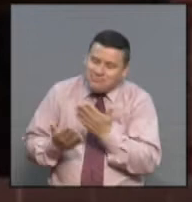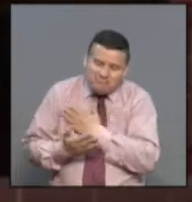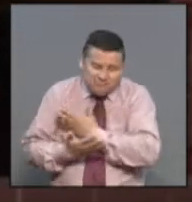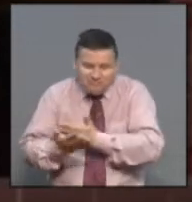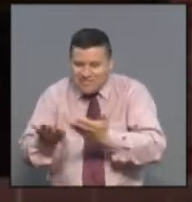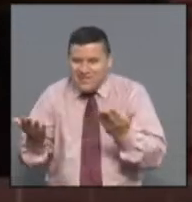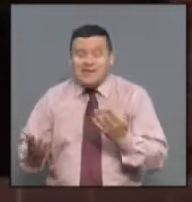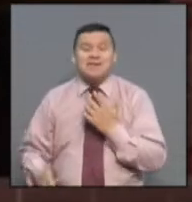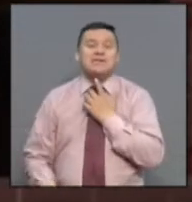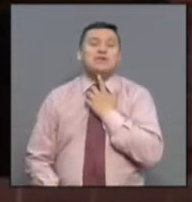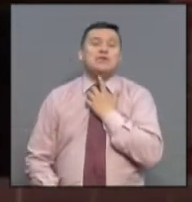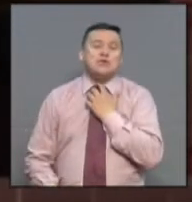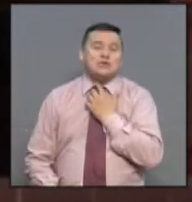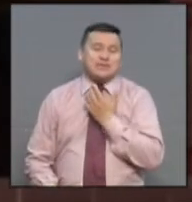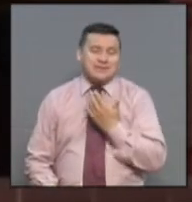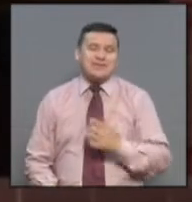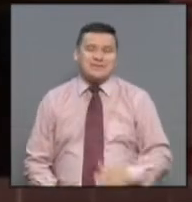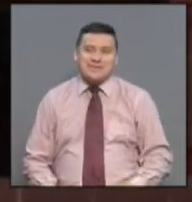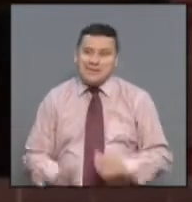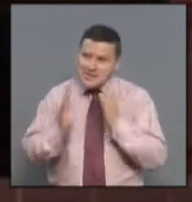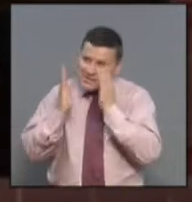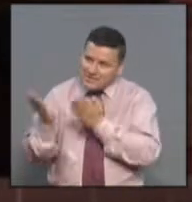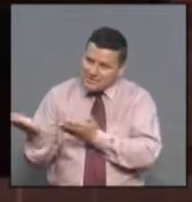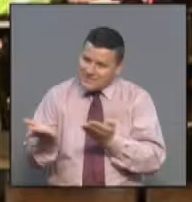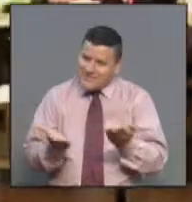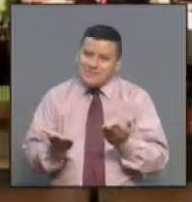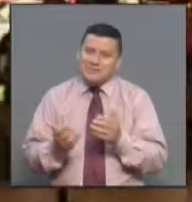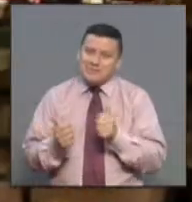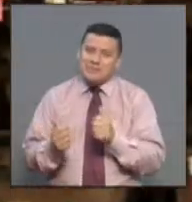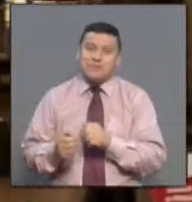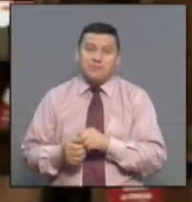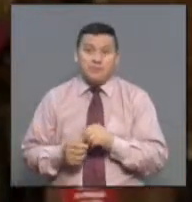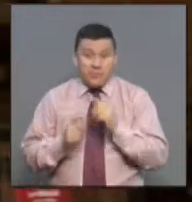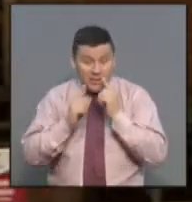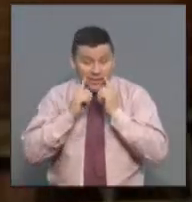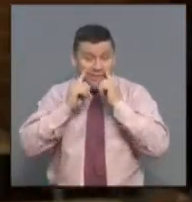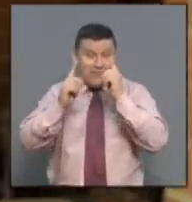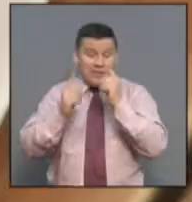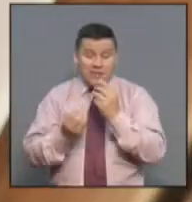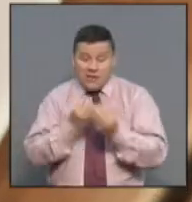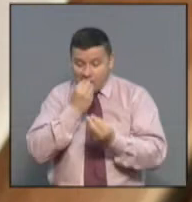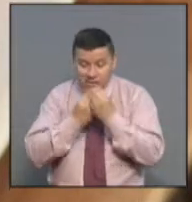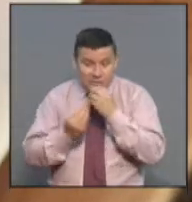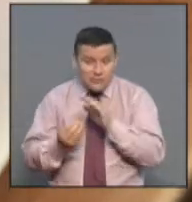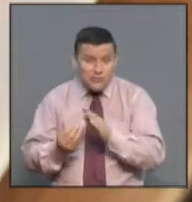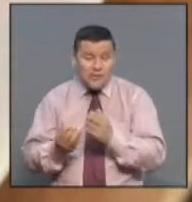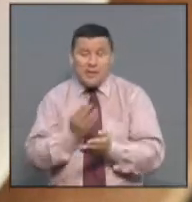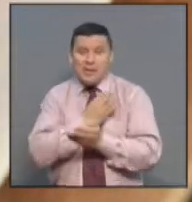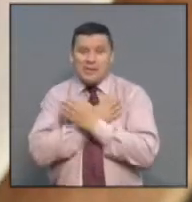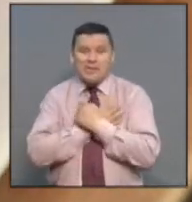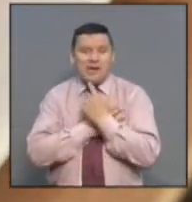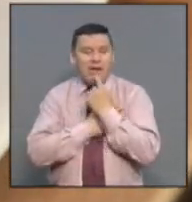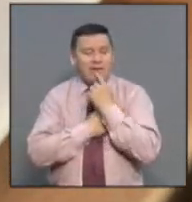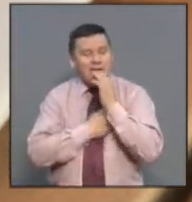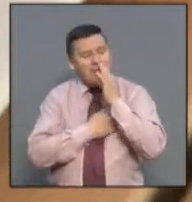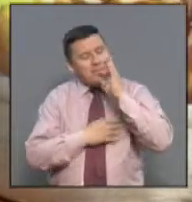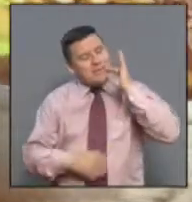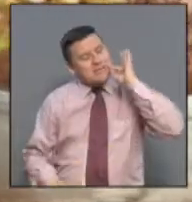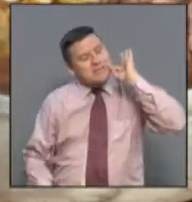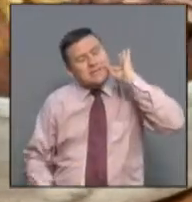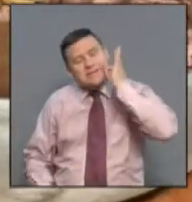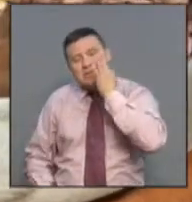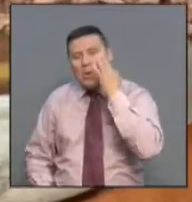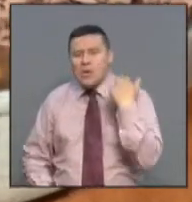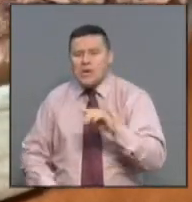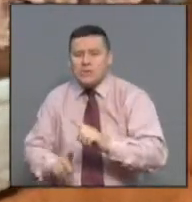y en general nos gusta pues como atendernos de la mejor manera. La popularidad de la comida paisa se debe a su gustoso sabor, a su